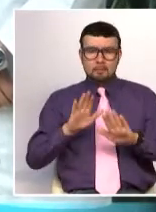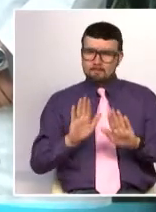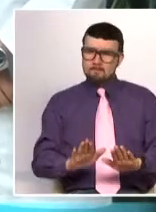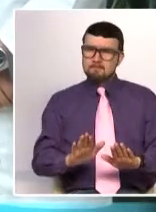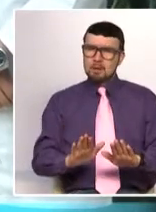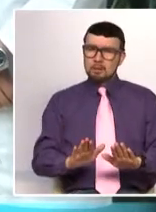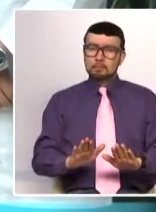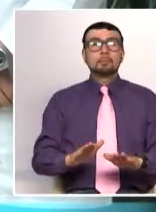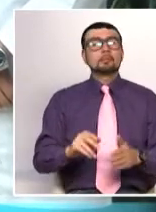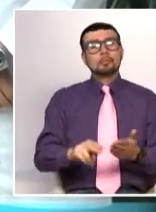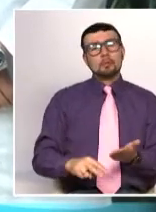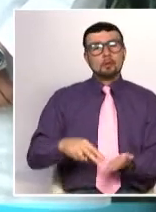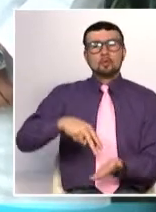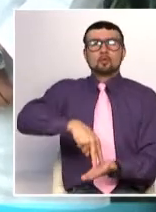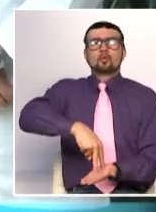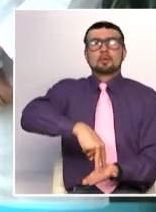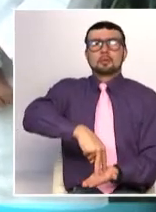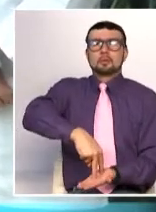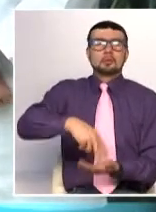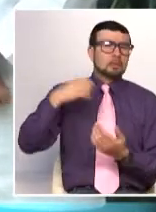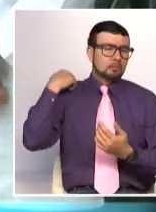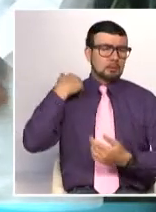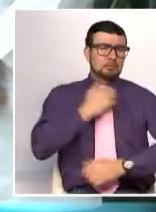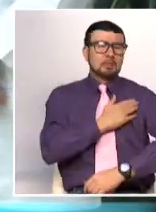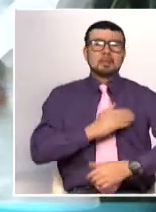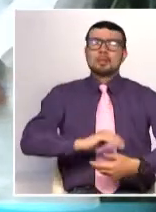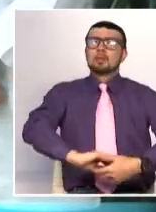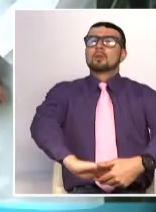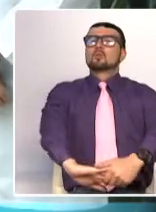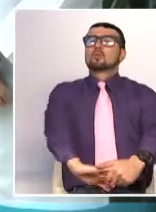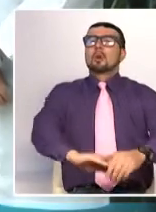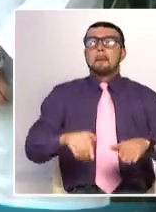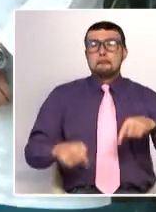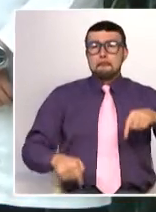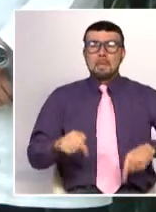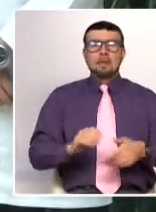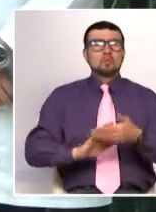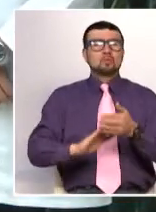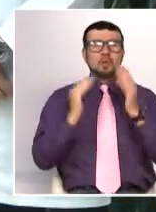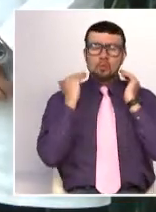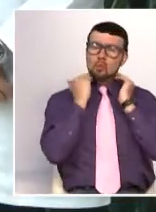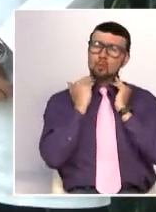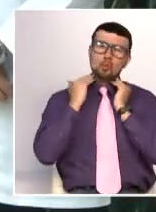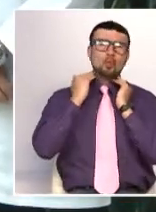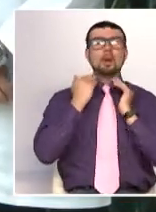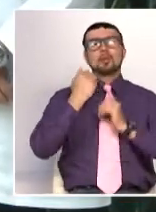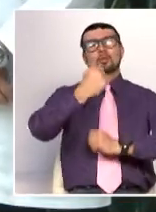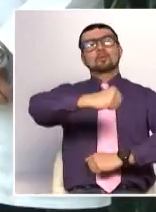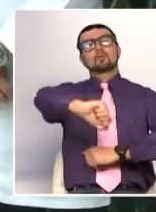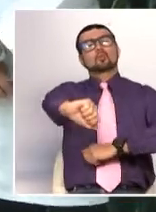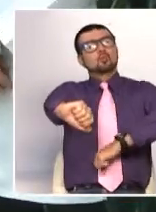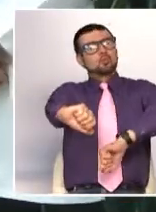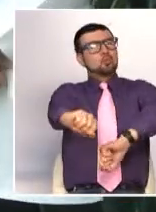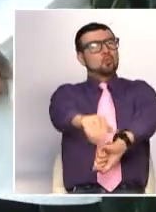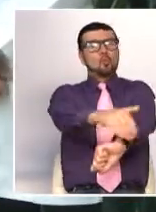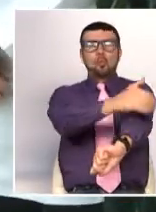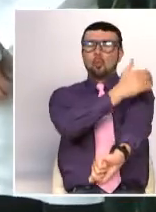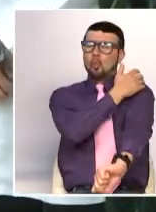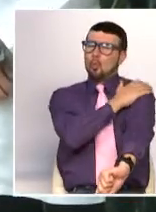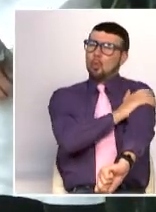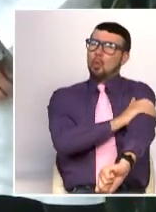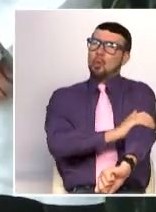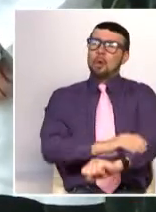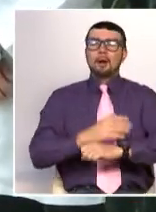levantarse hacer un estiramiento muscular de sus piernas de su columna del cuello de las manos para t para relajar y que no se